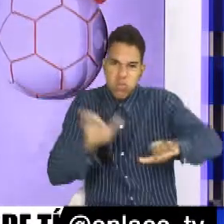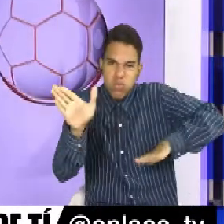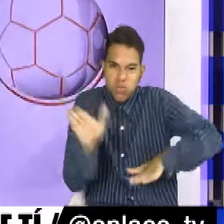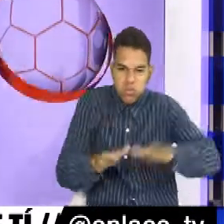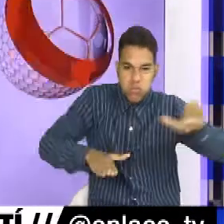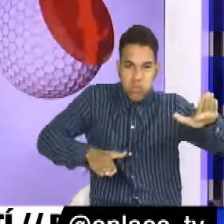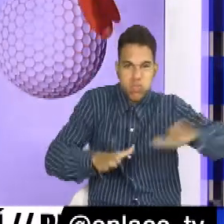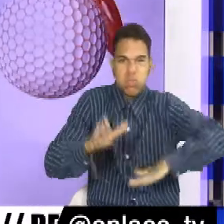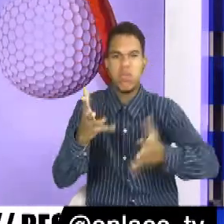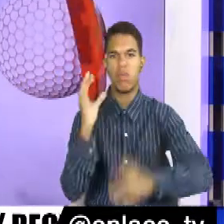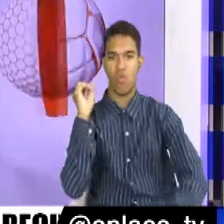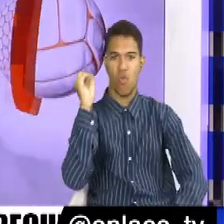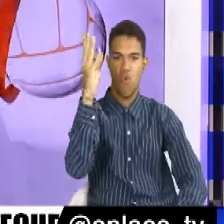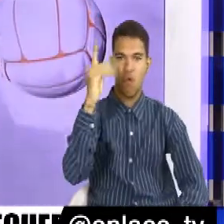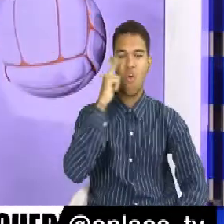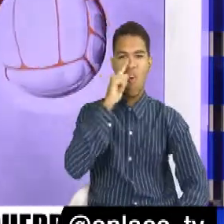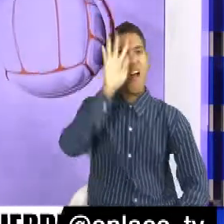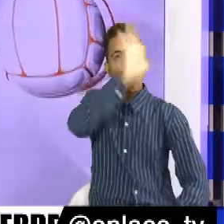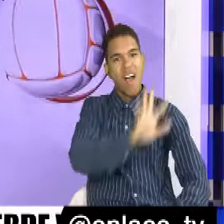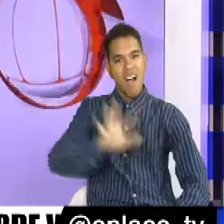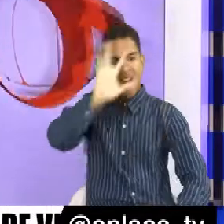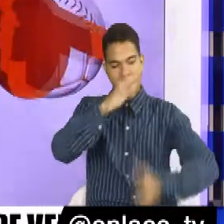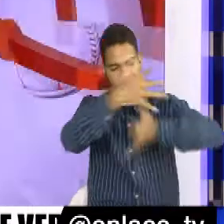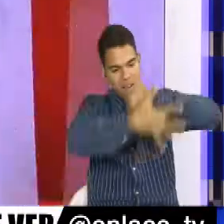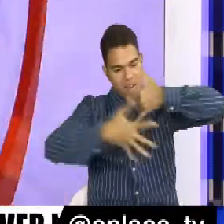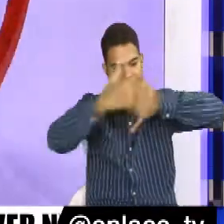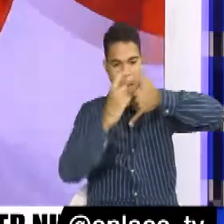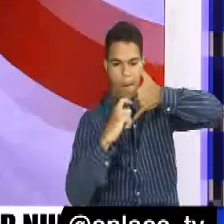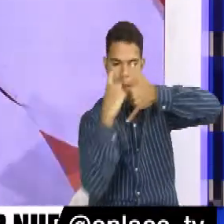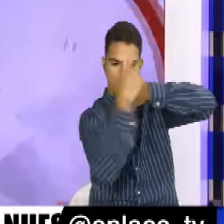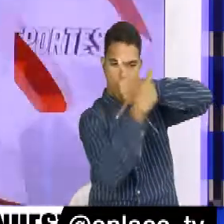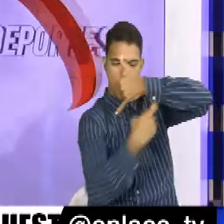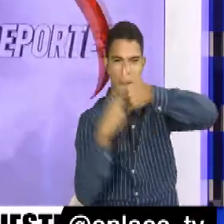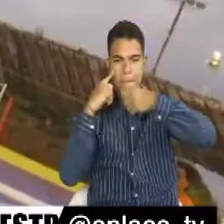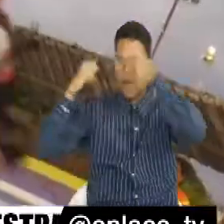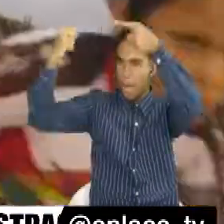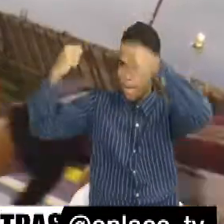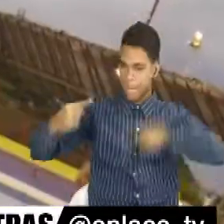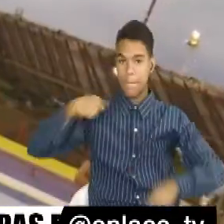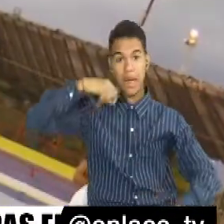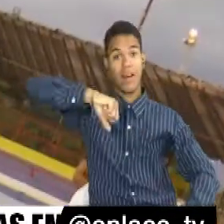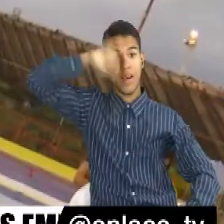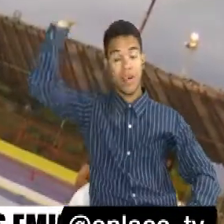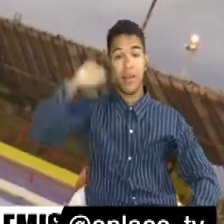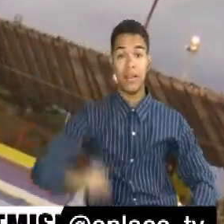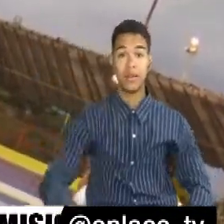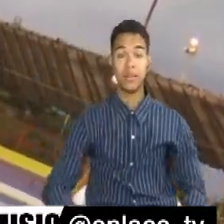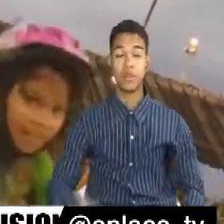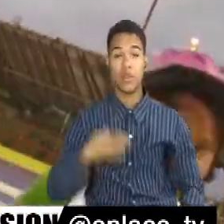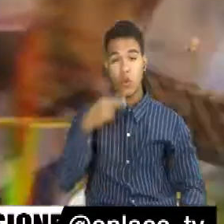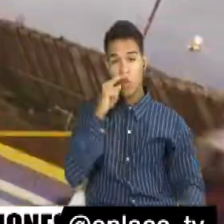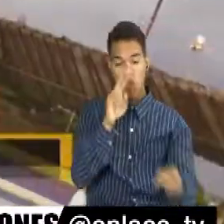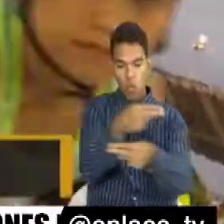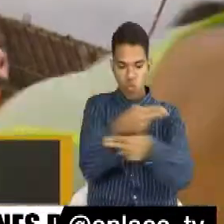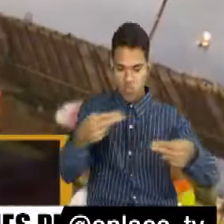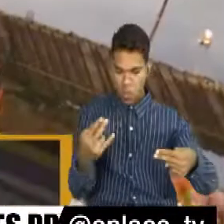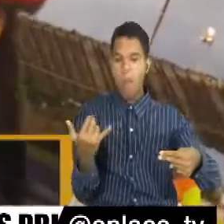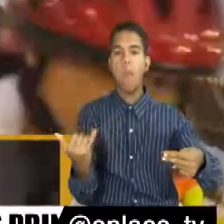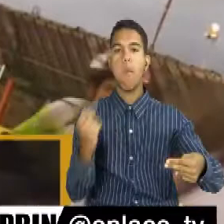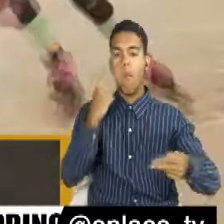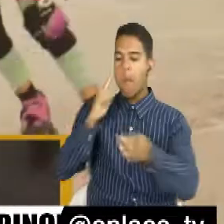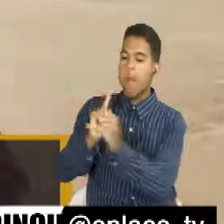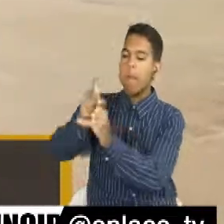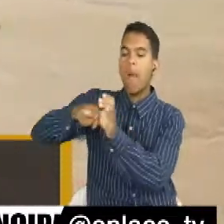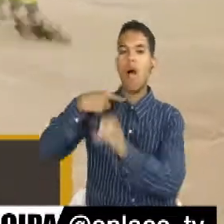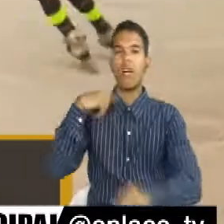esta disciplina a nivel nacional realizado en la Jagua de Ibirico. Estos pequeños hacen parte de la escuela de patinaje del Club